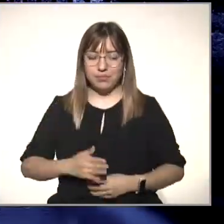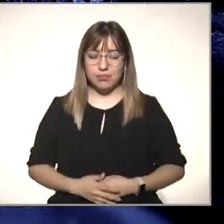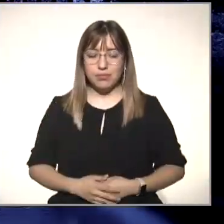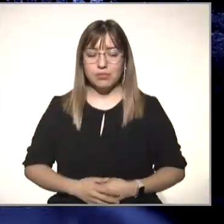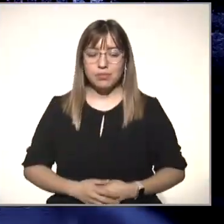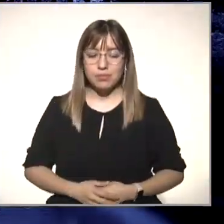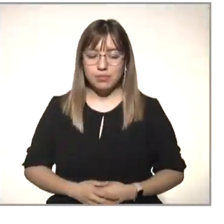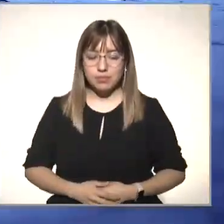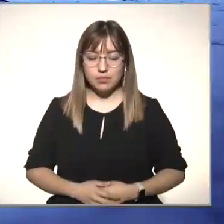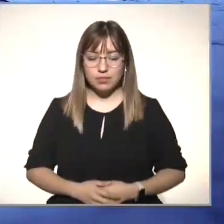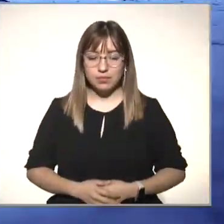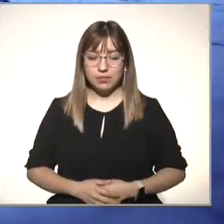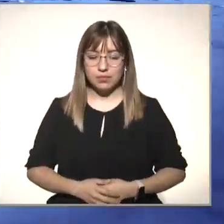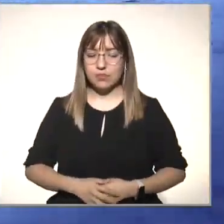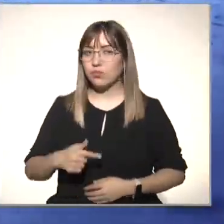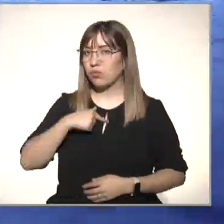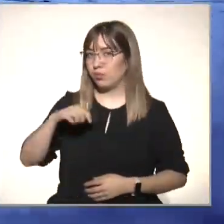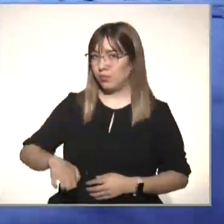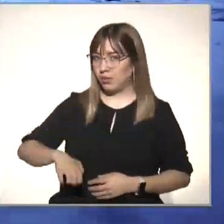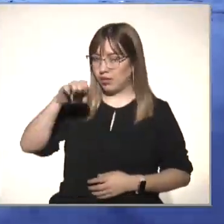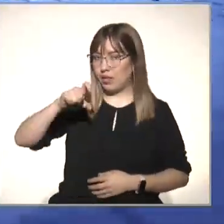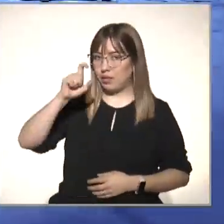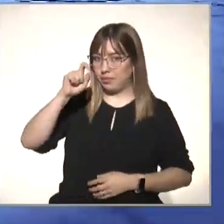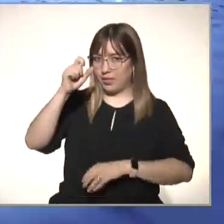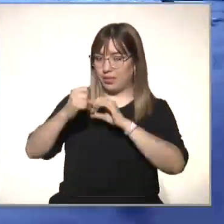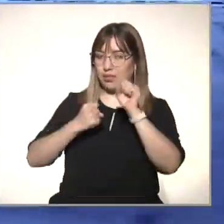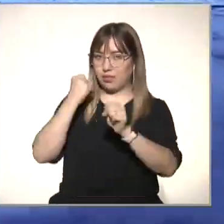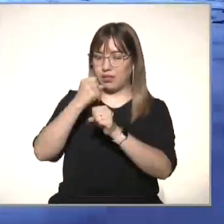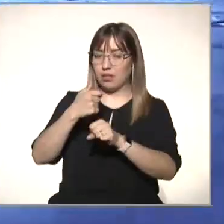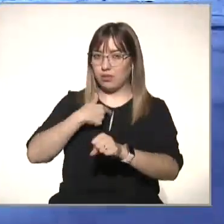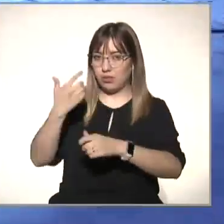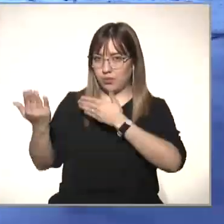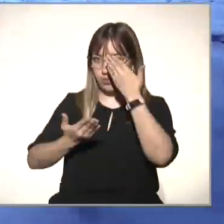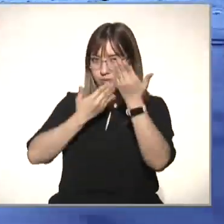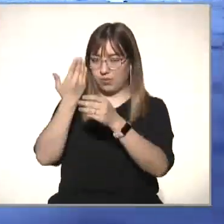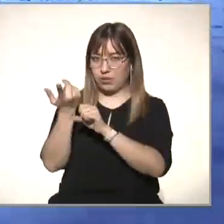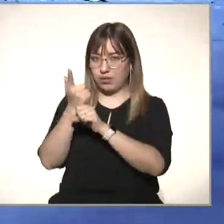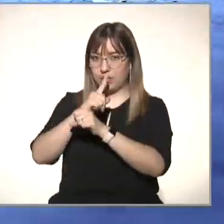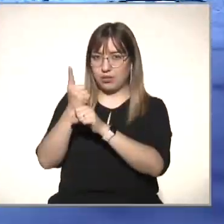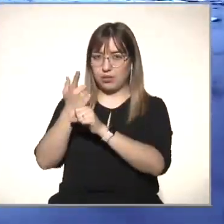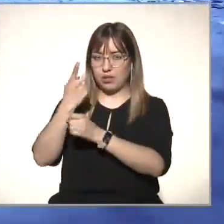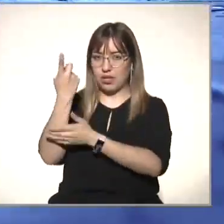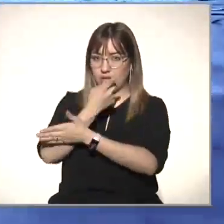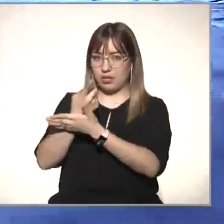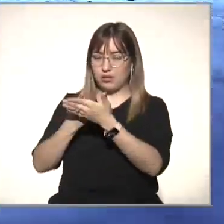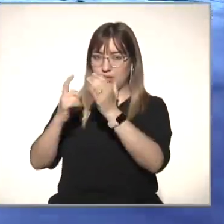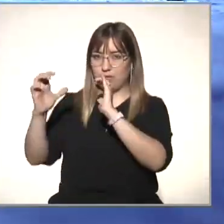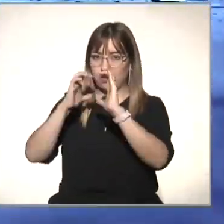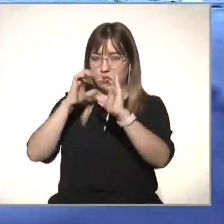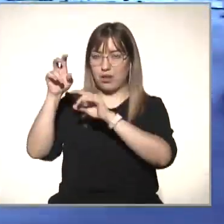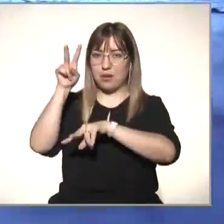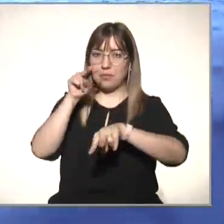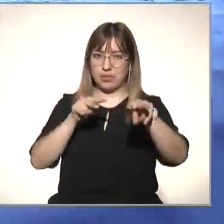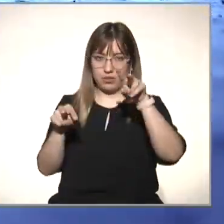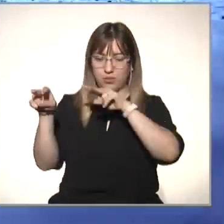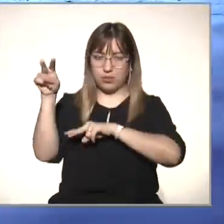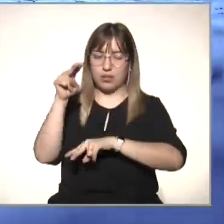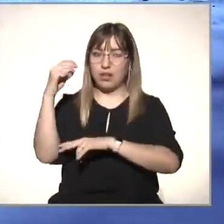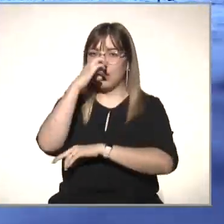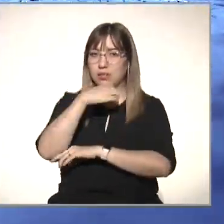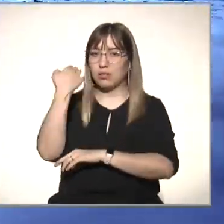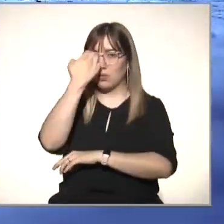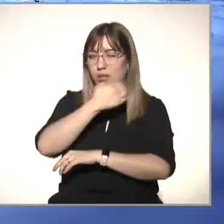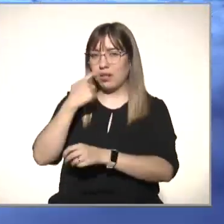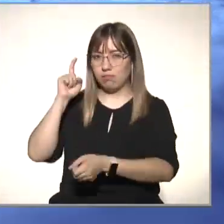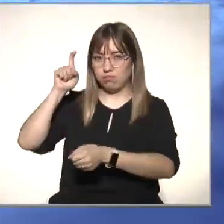Mi edad es 20 años, estudio la licenciatura en Diseño y Comunicación Visual en una escuela incorporada de la